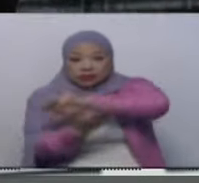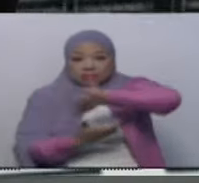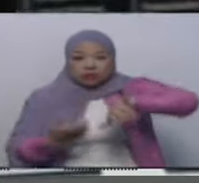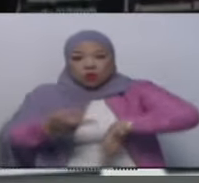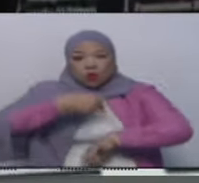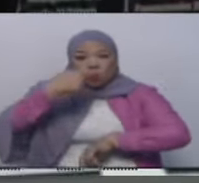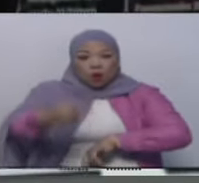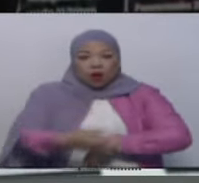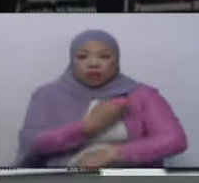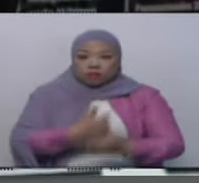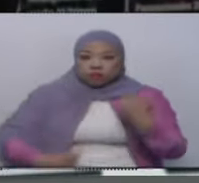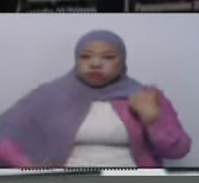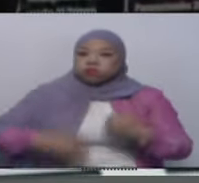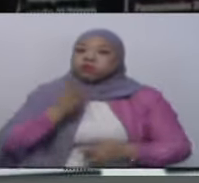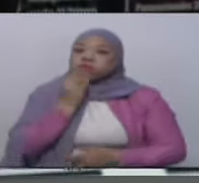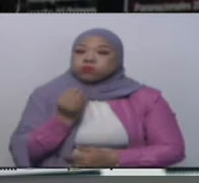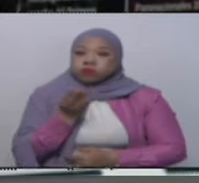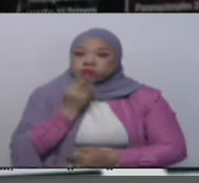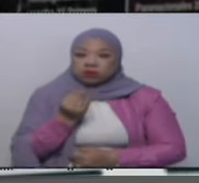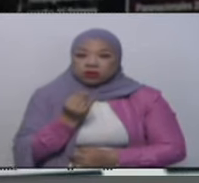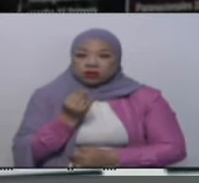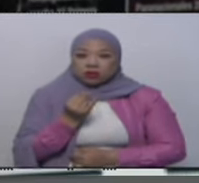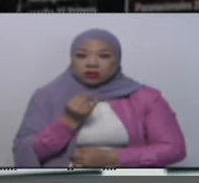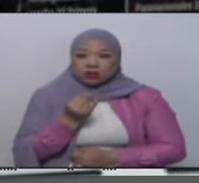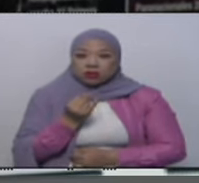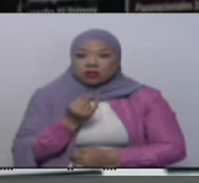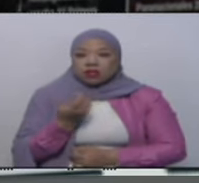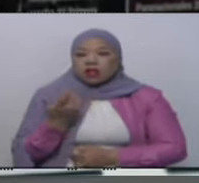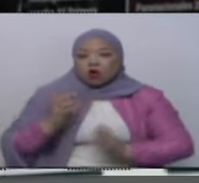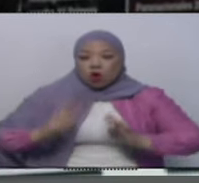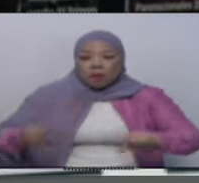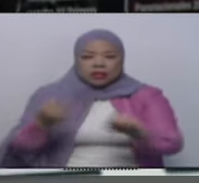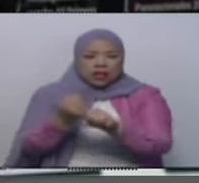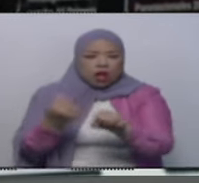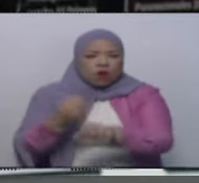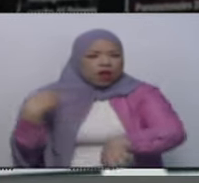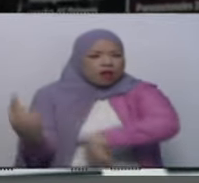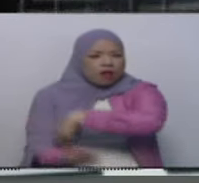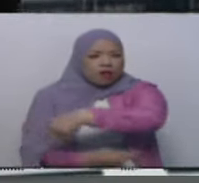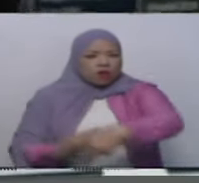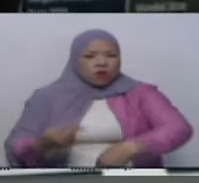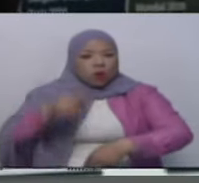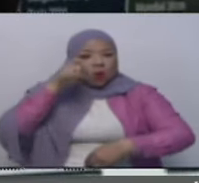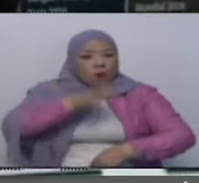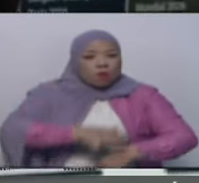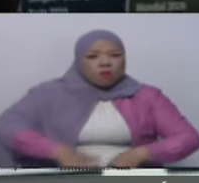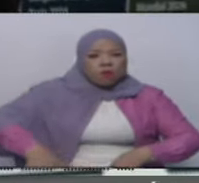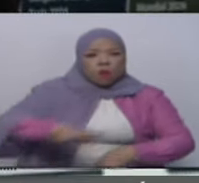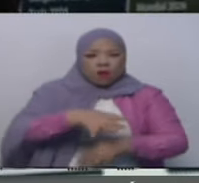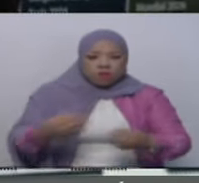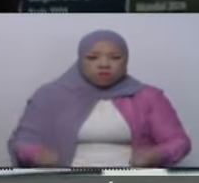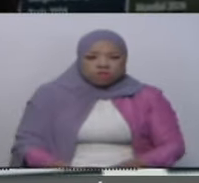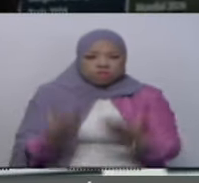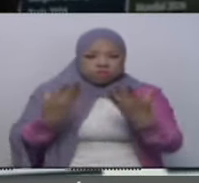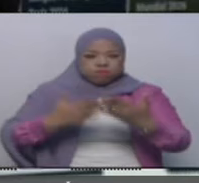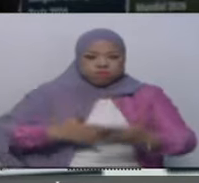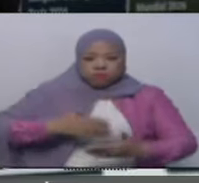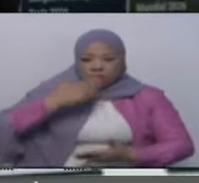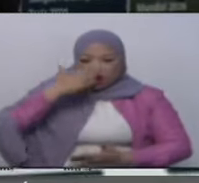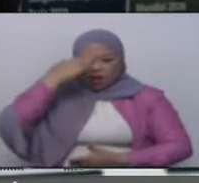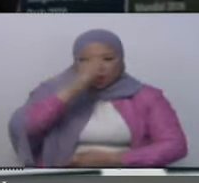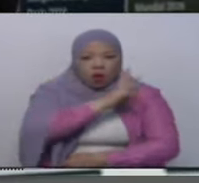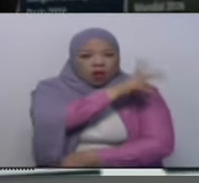política allí, vendrá un renacimiento de los pueblos árabes,